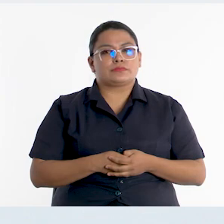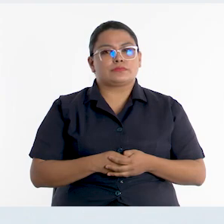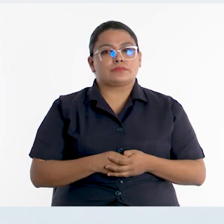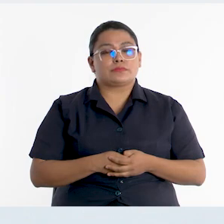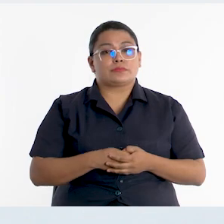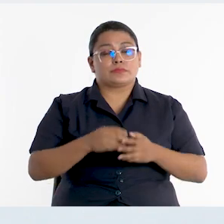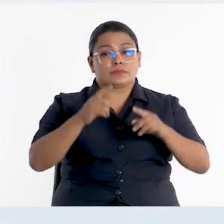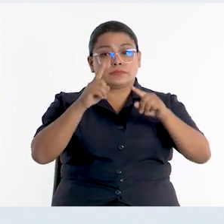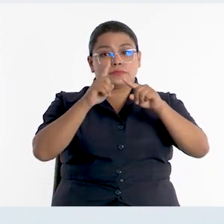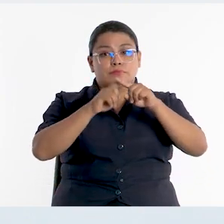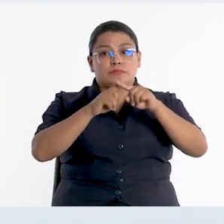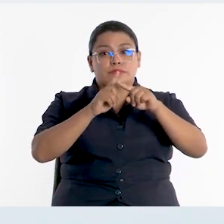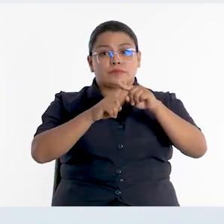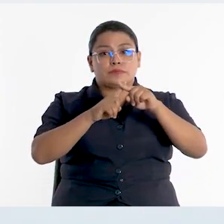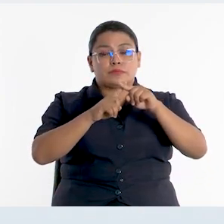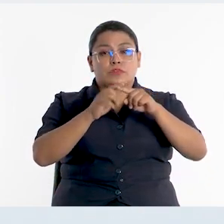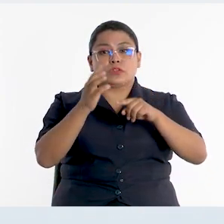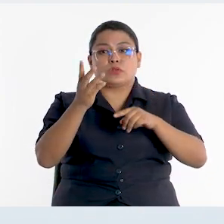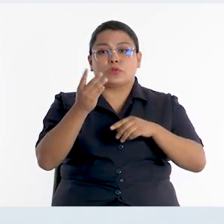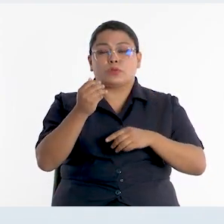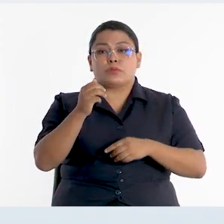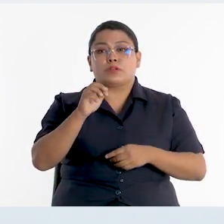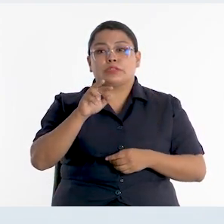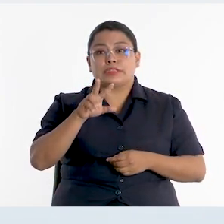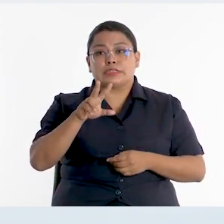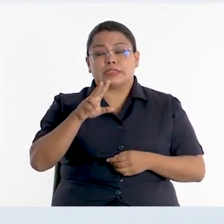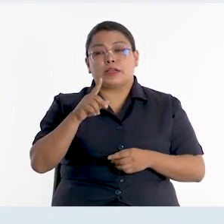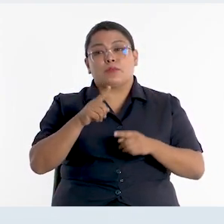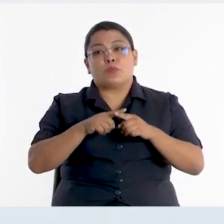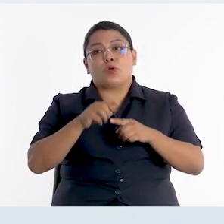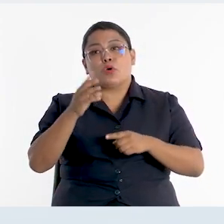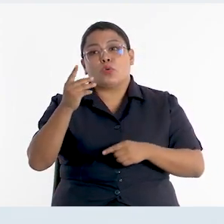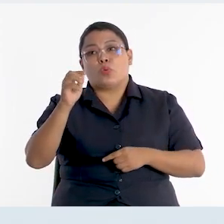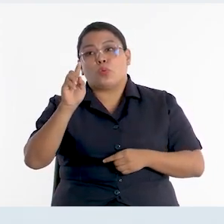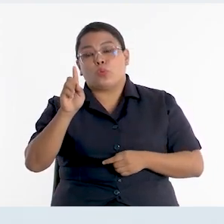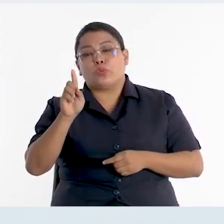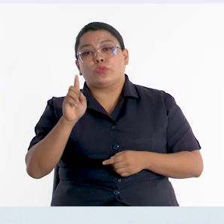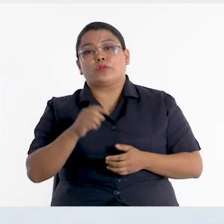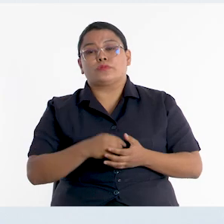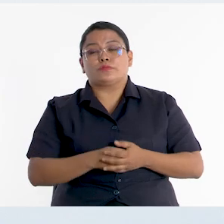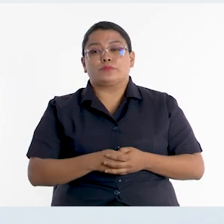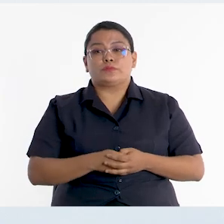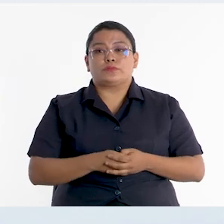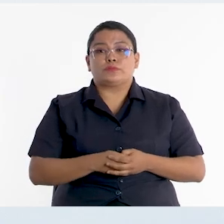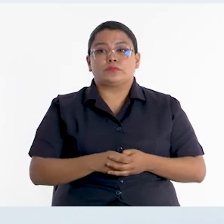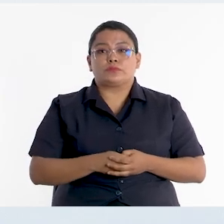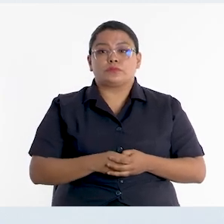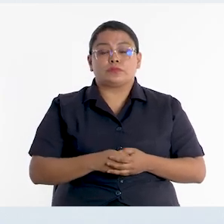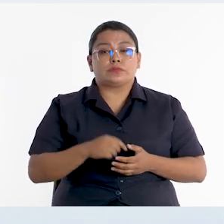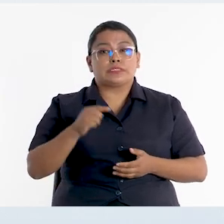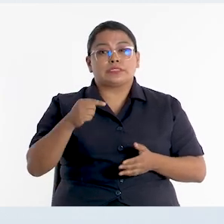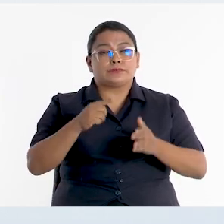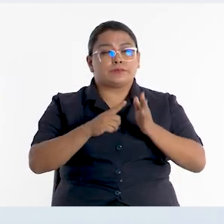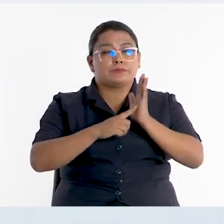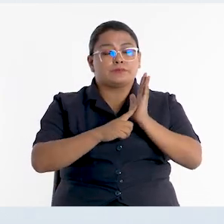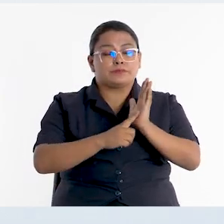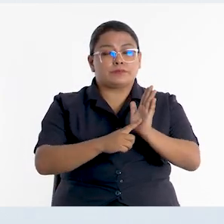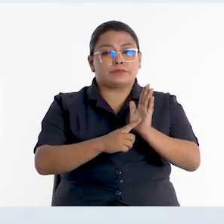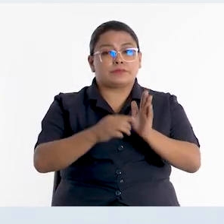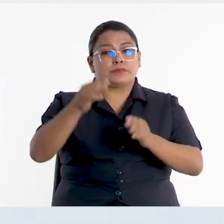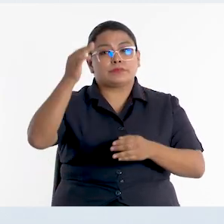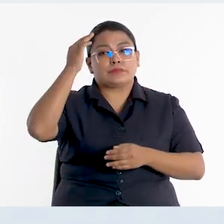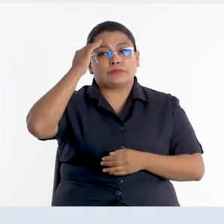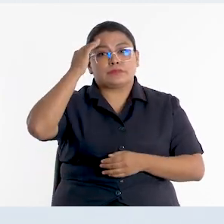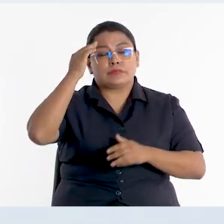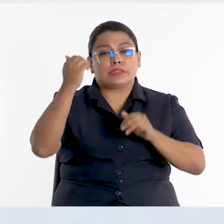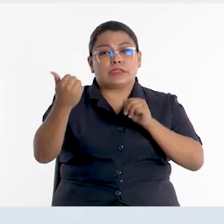Para el caso de la multiplicación de un número de 3 cifras por una cifra, siempre tenemos que tener presente